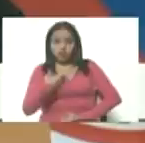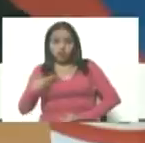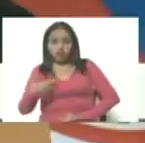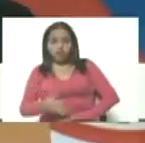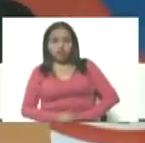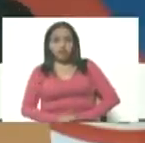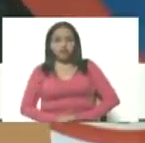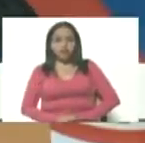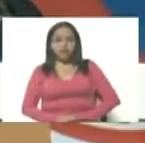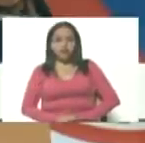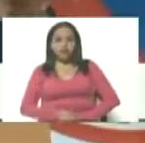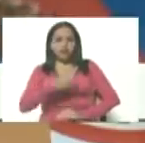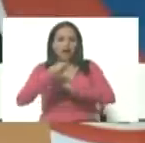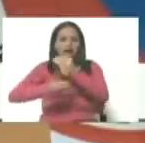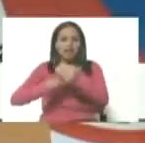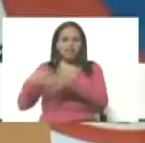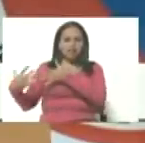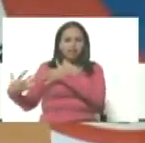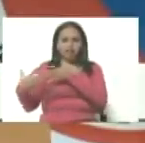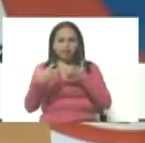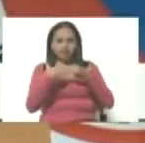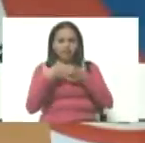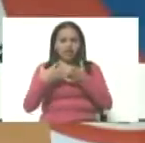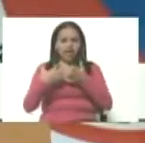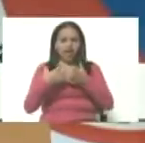crear una guerra mediática